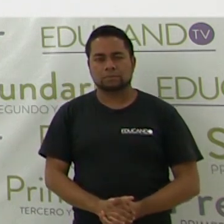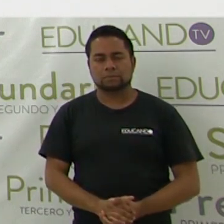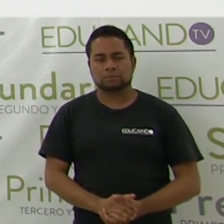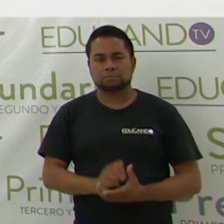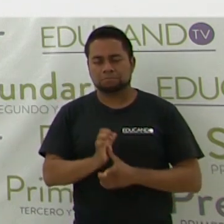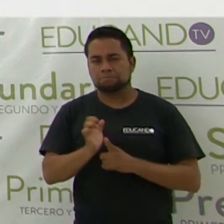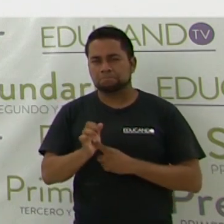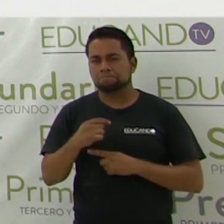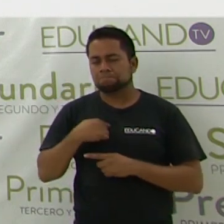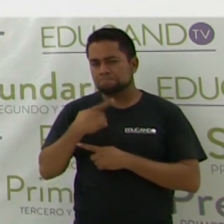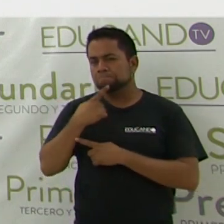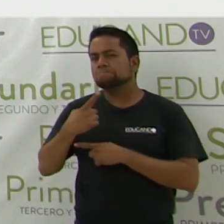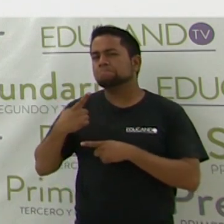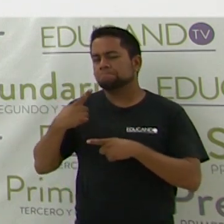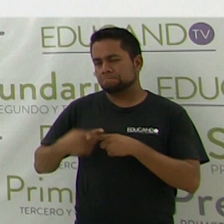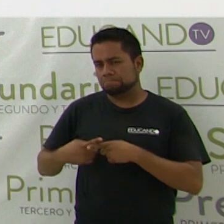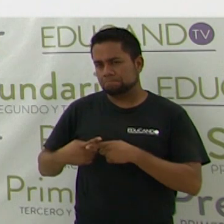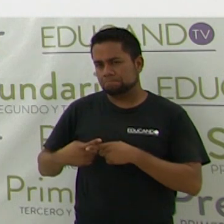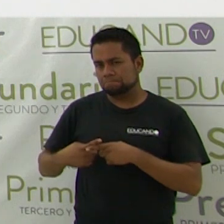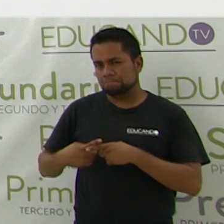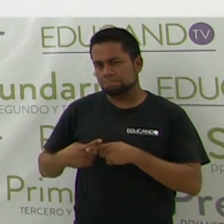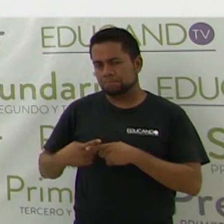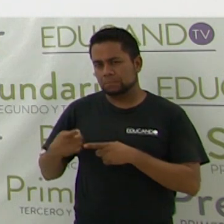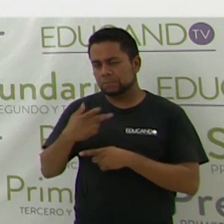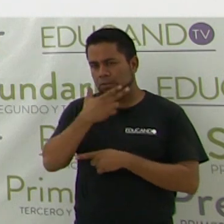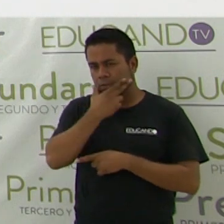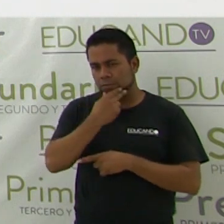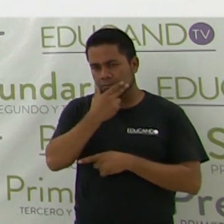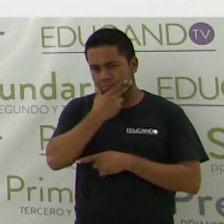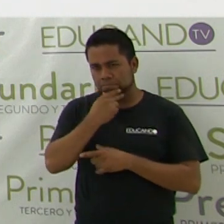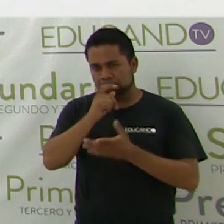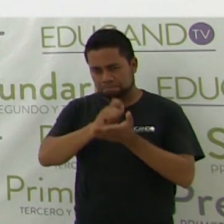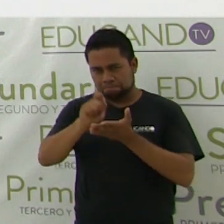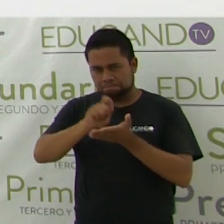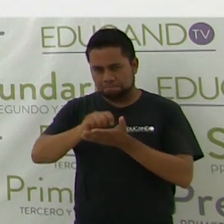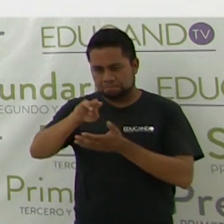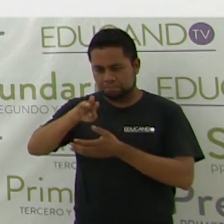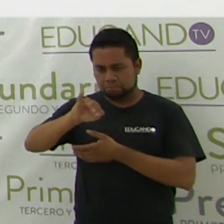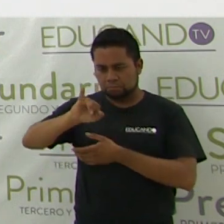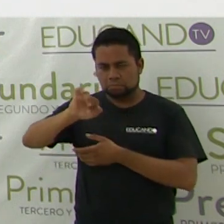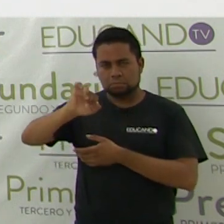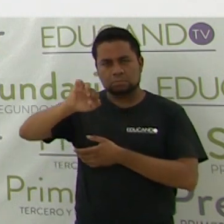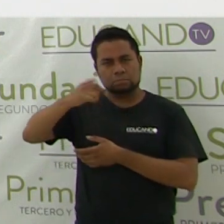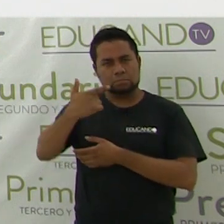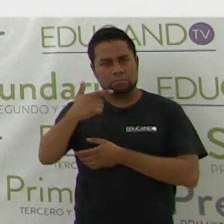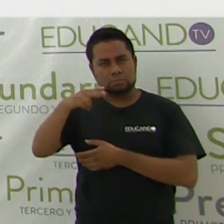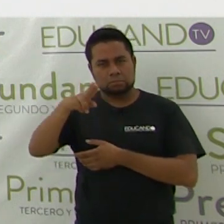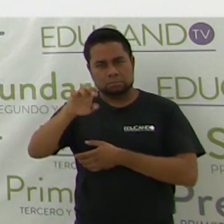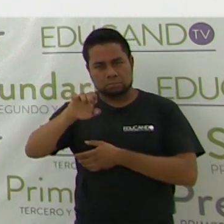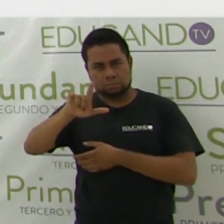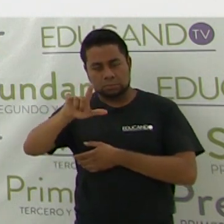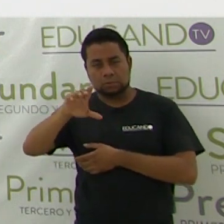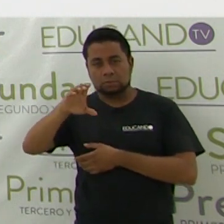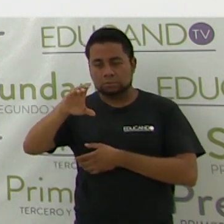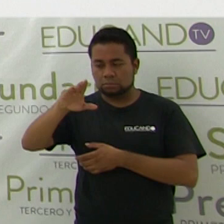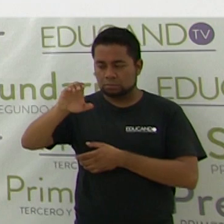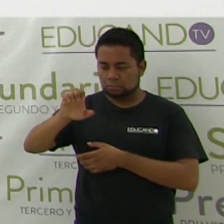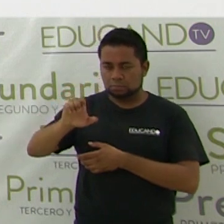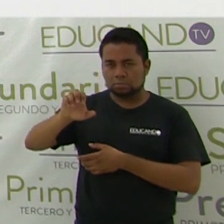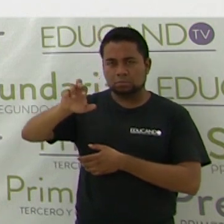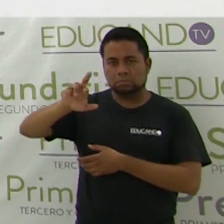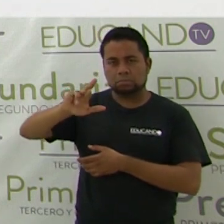Entonces, ¿cuál les decía yo que es? Don Miguel Cervantes de Saavedra. Vamos a poner Miguel Cervantes de Saavedra.